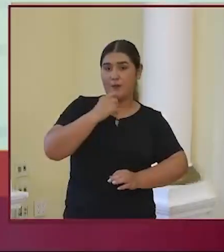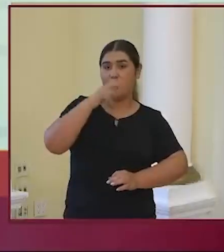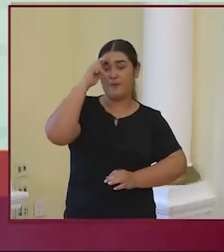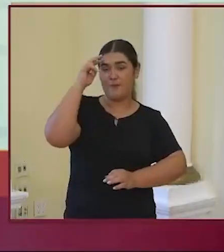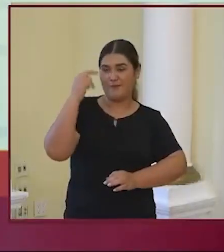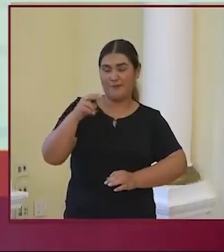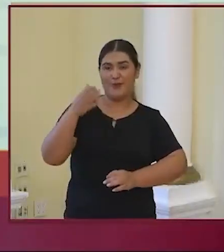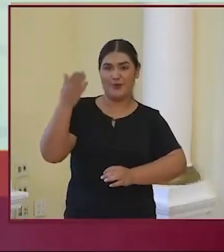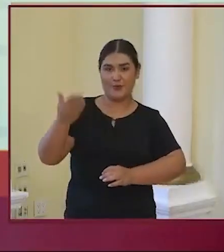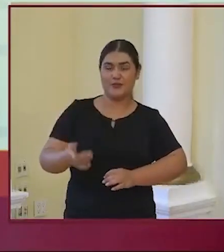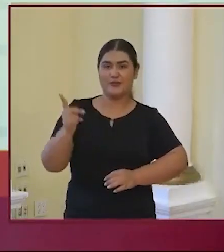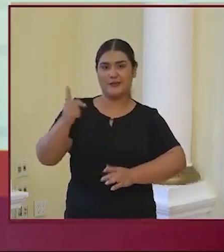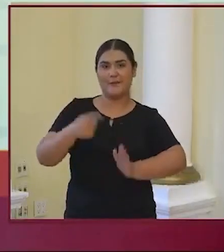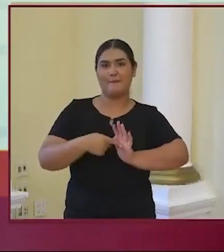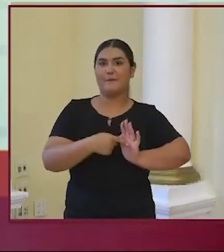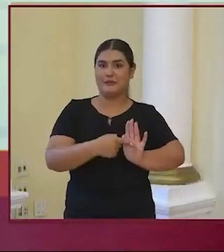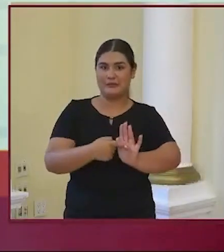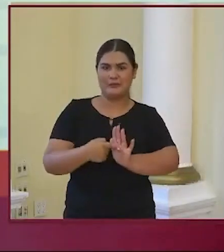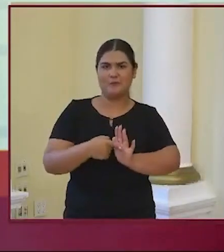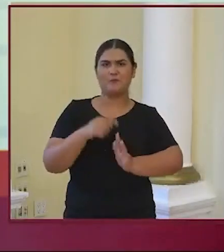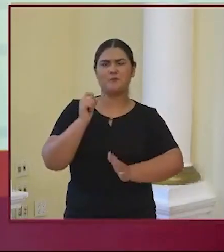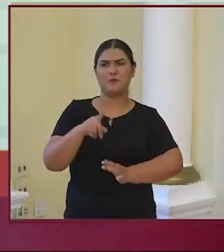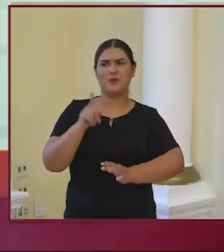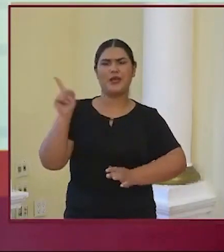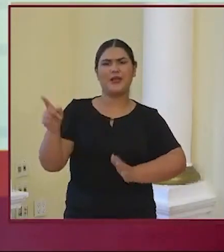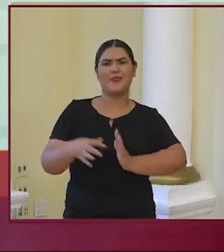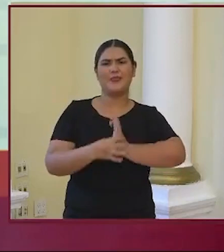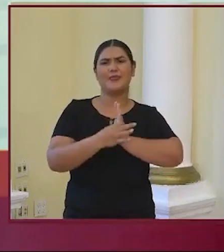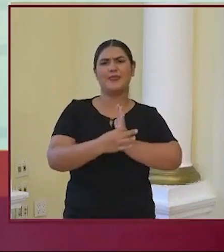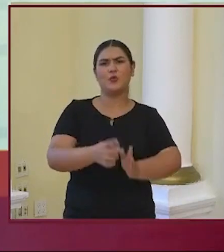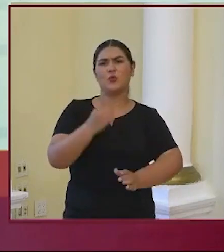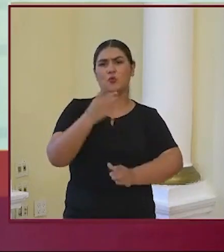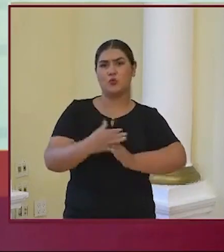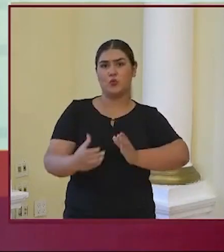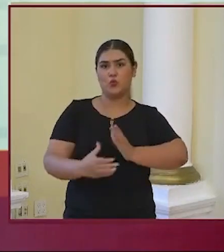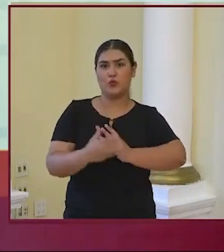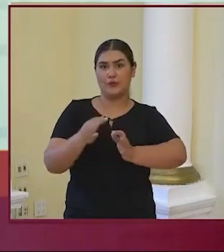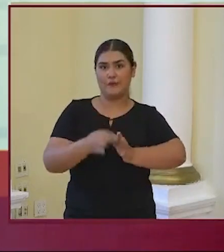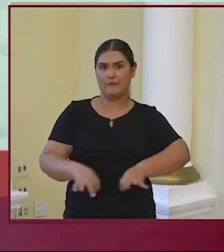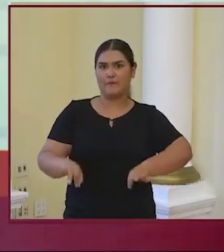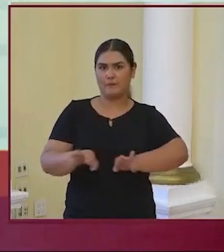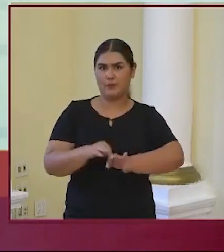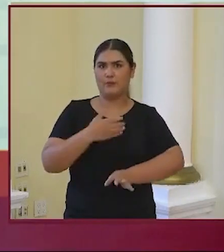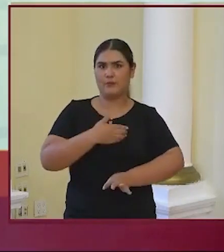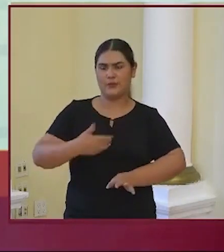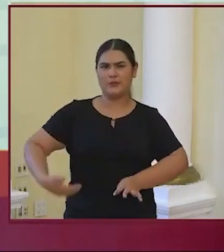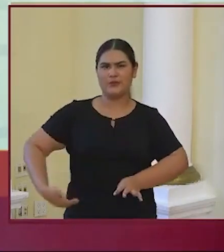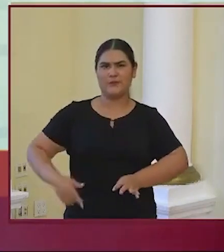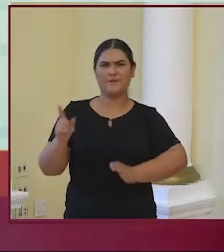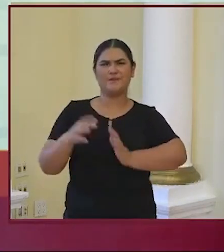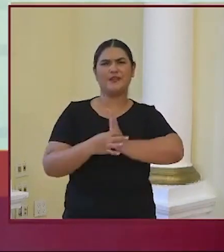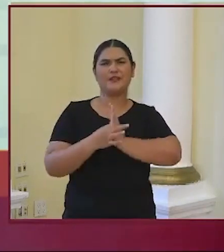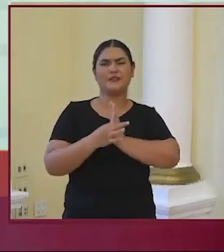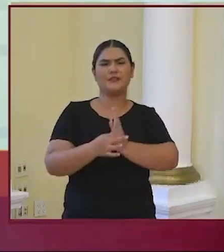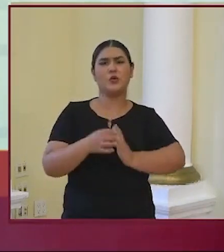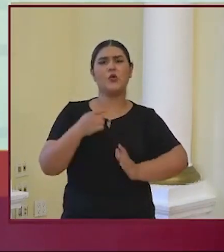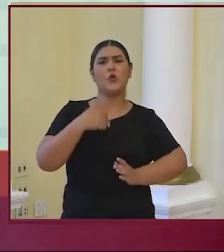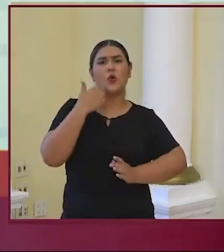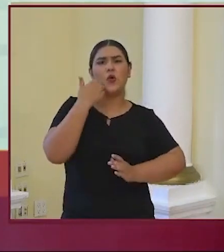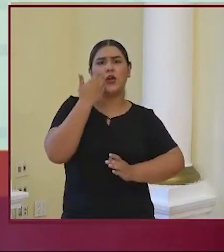Pero sí dijo una cosa el presidente, quiero que Sonora sea el estado